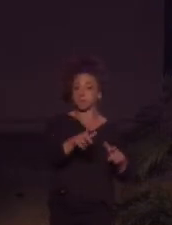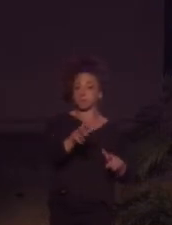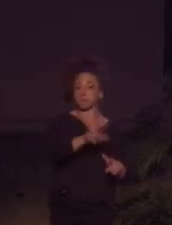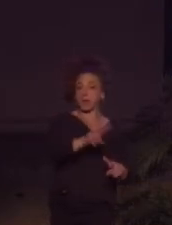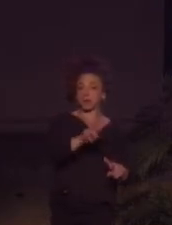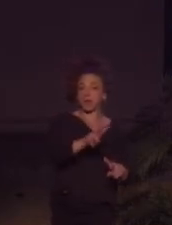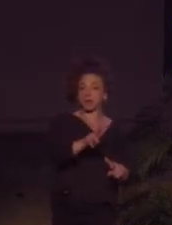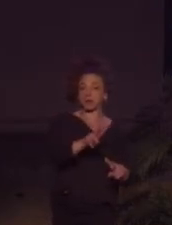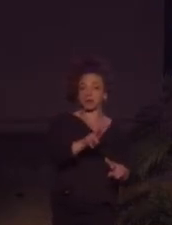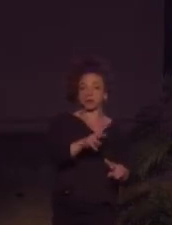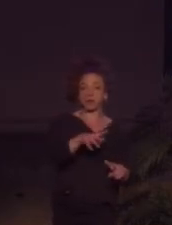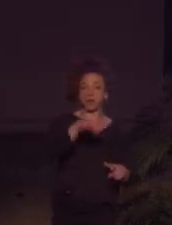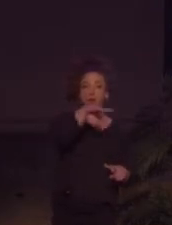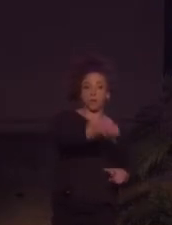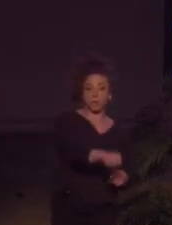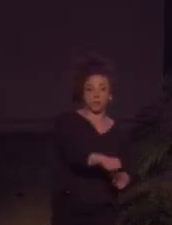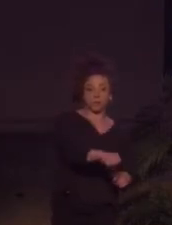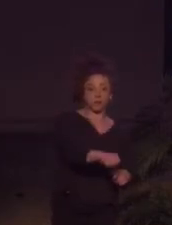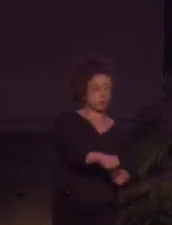el hecho de comer un vegetal